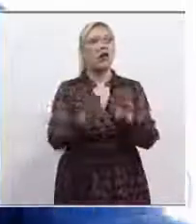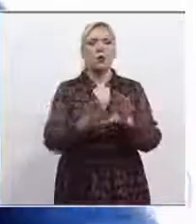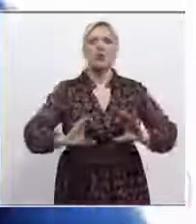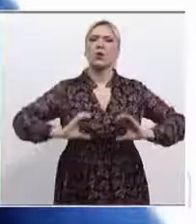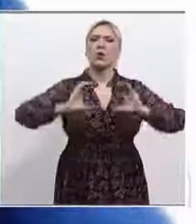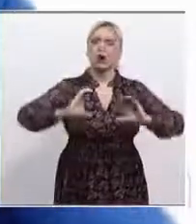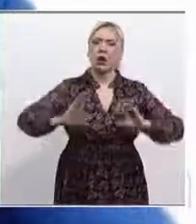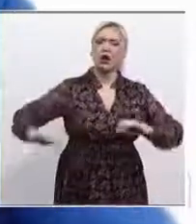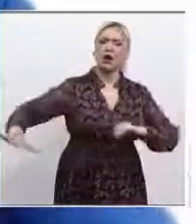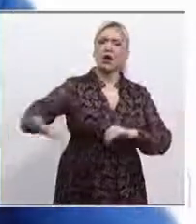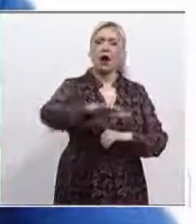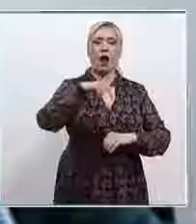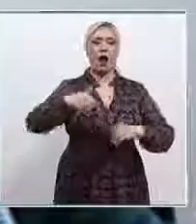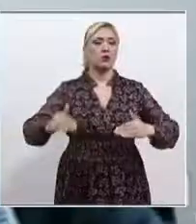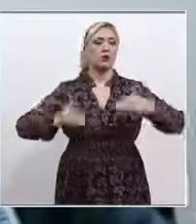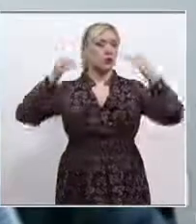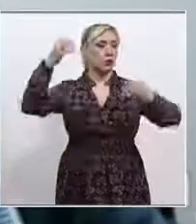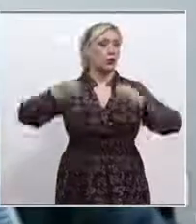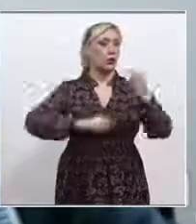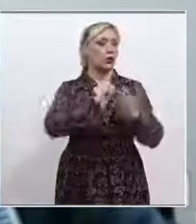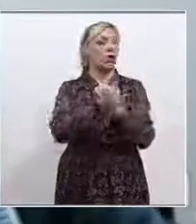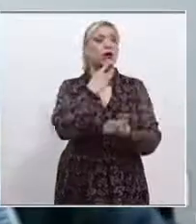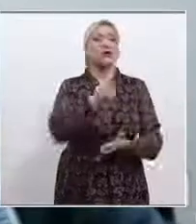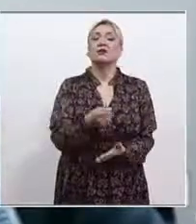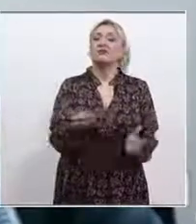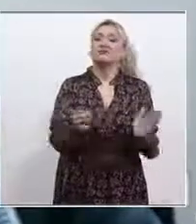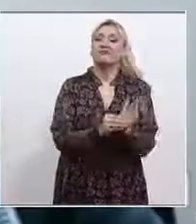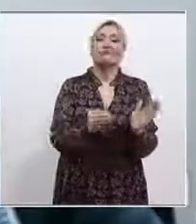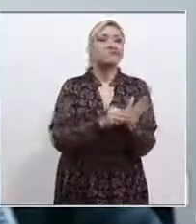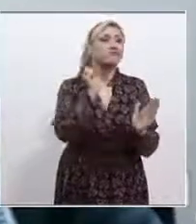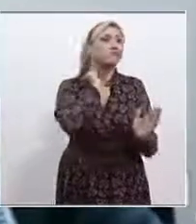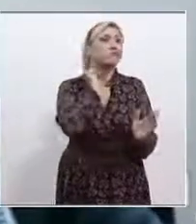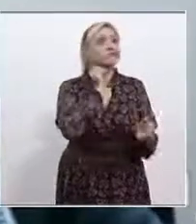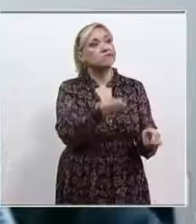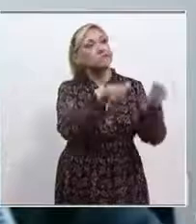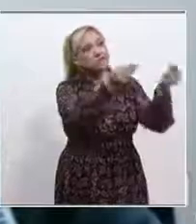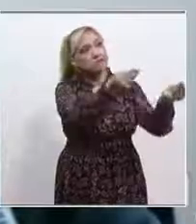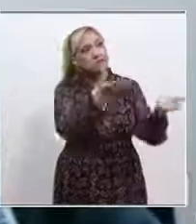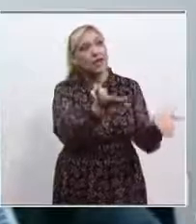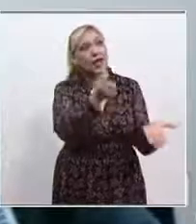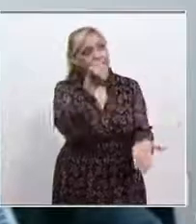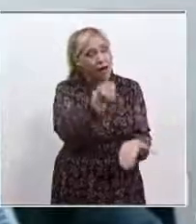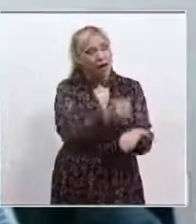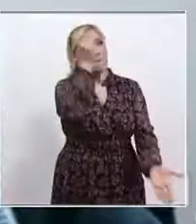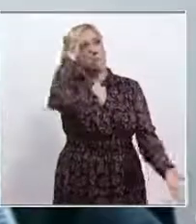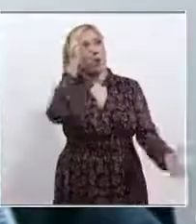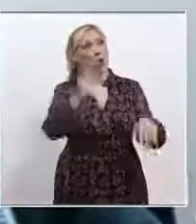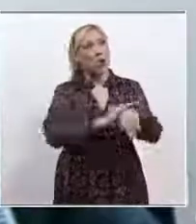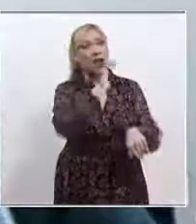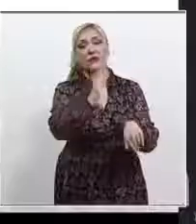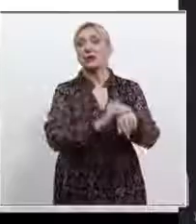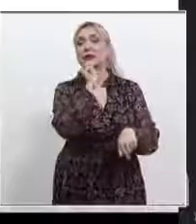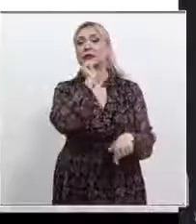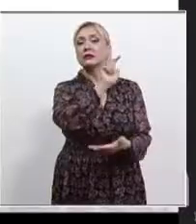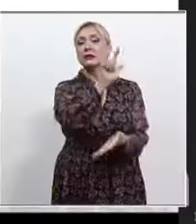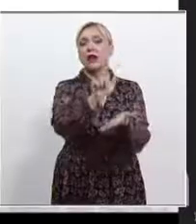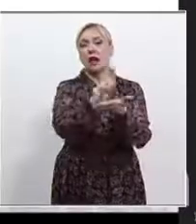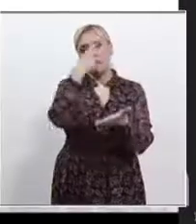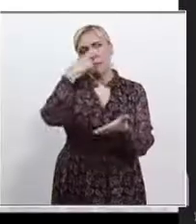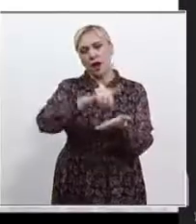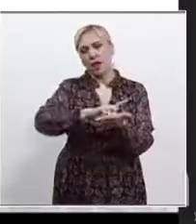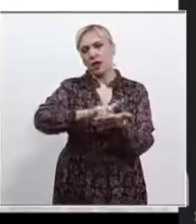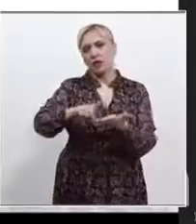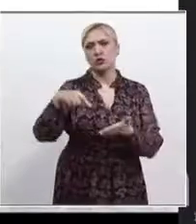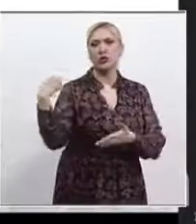por la Suprema Corte, donde advirtió que sigue estancada en el Senado la propuesta de reforma constitucional para consagrar el derecho al